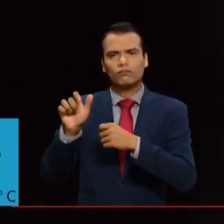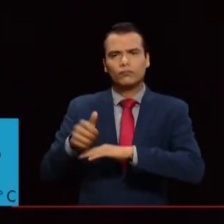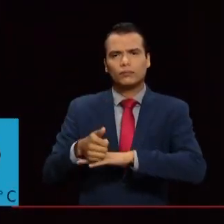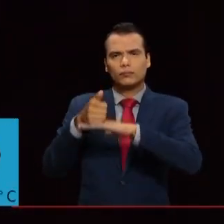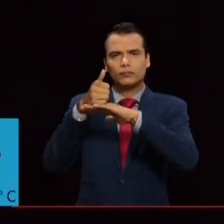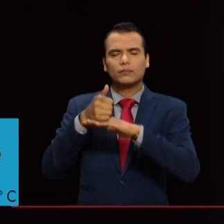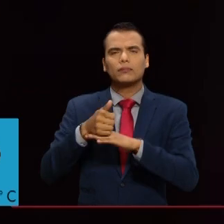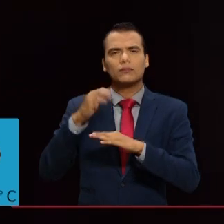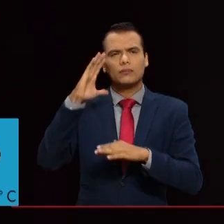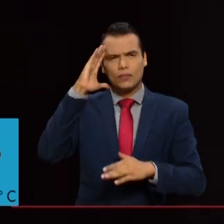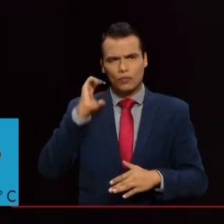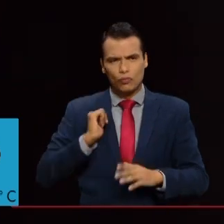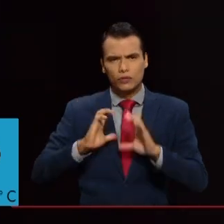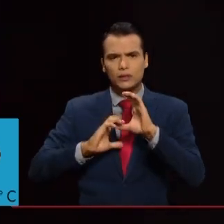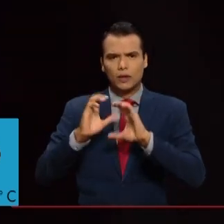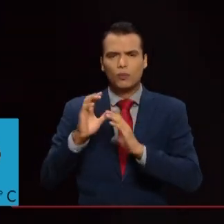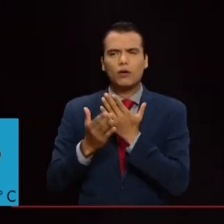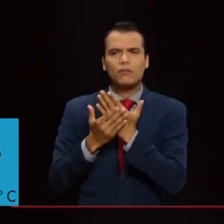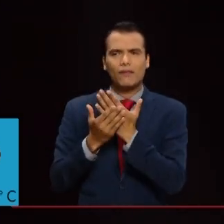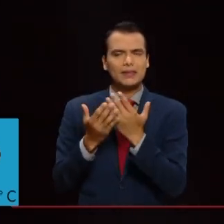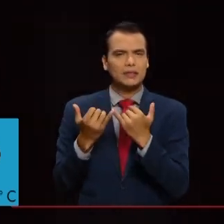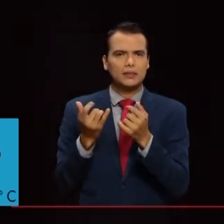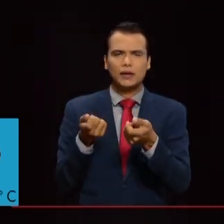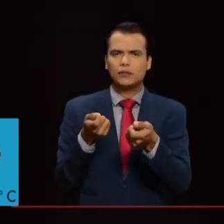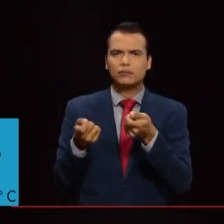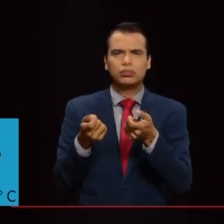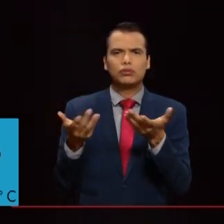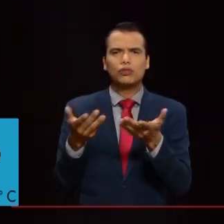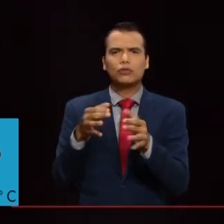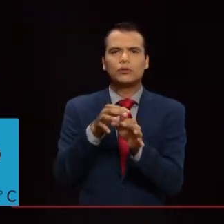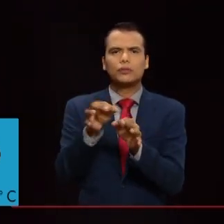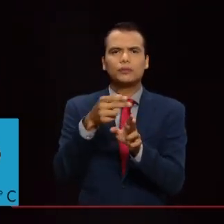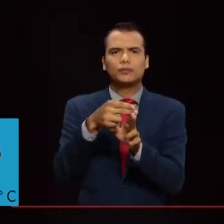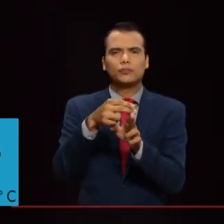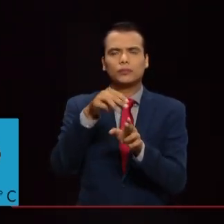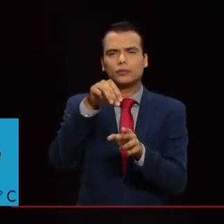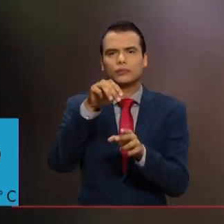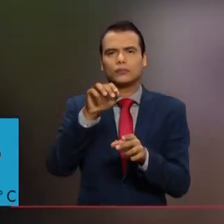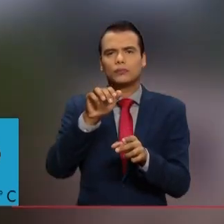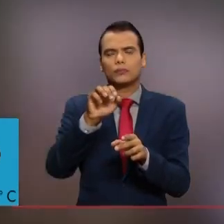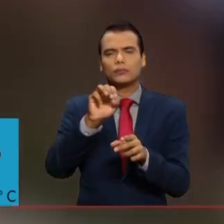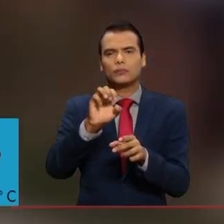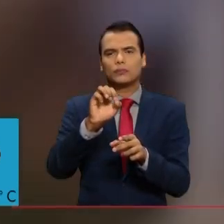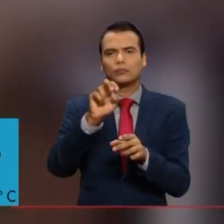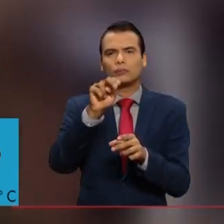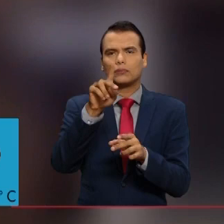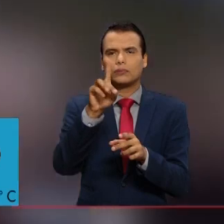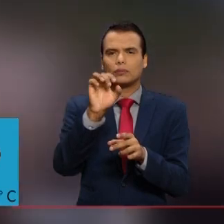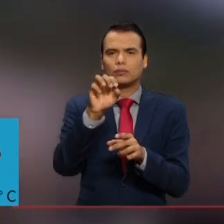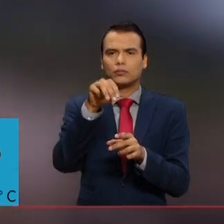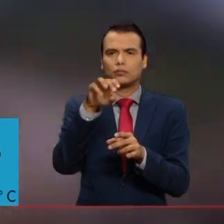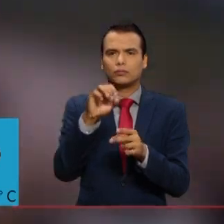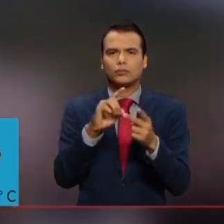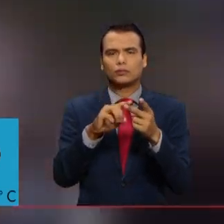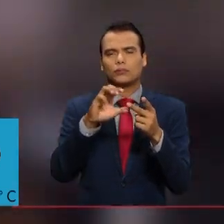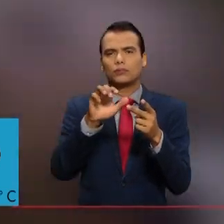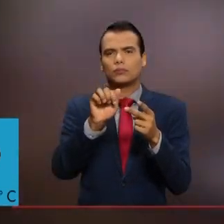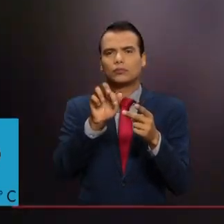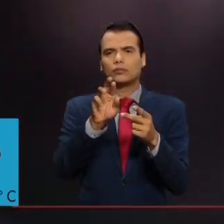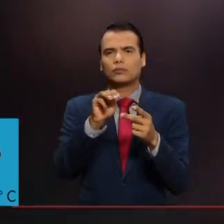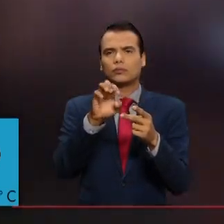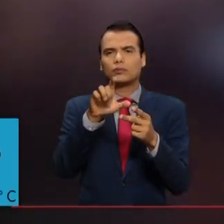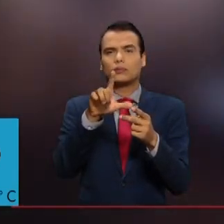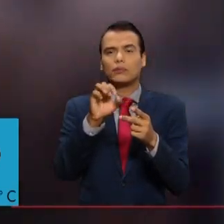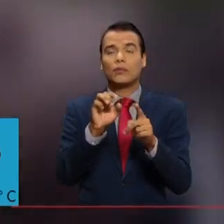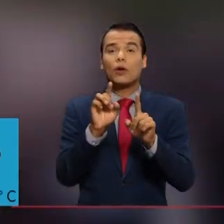comandante del departamento de policía Cauca, controlada en Bondomo y el Carmelo Cajibío, porque en zona rural de Casas Bajas, es información